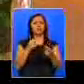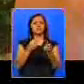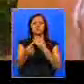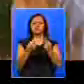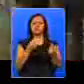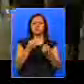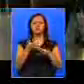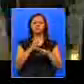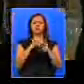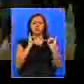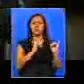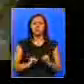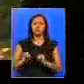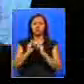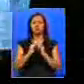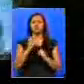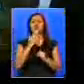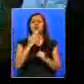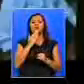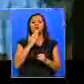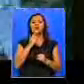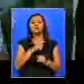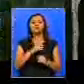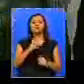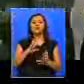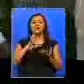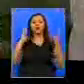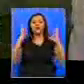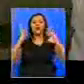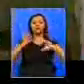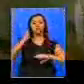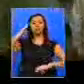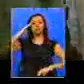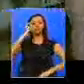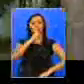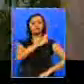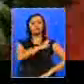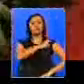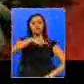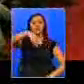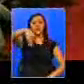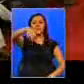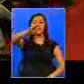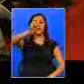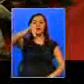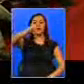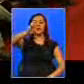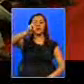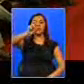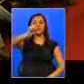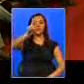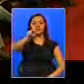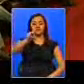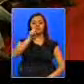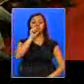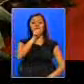de industrialización, fue con el comandante de la Revolución, Ramiro Valdés Menéndez, vicepresidente del Consejo de Estado de Cuba